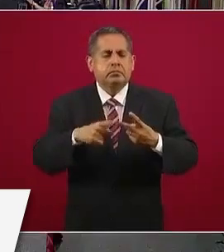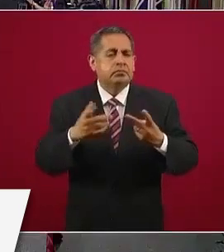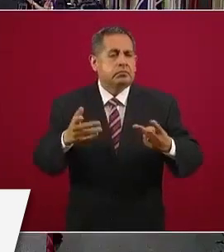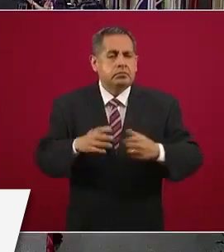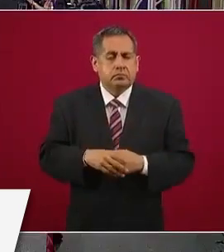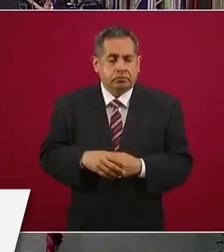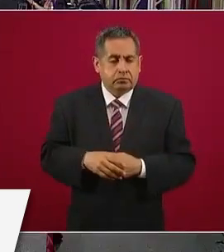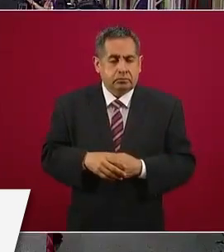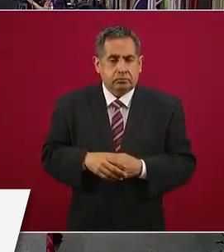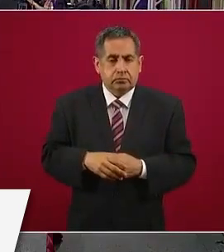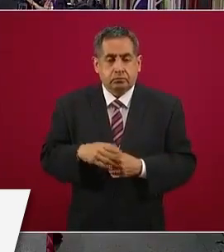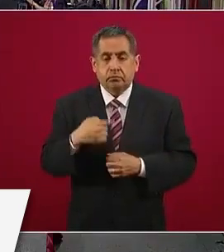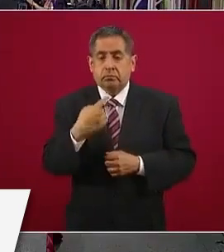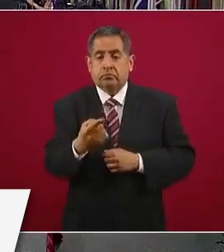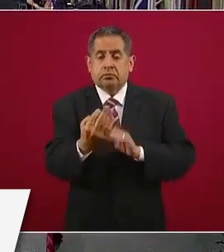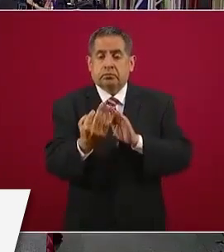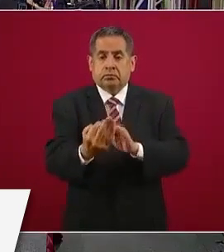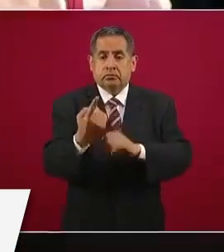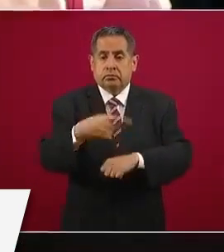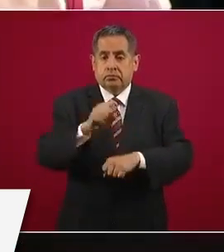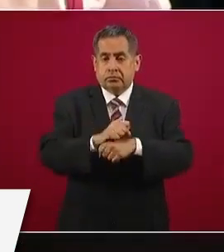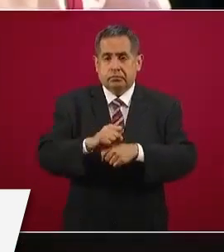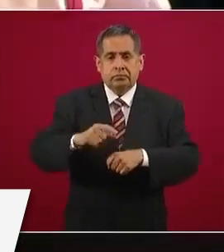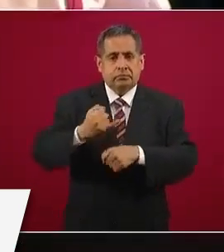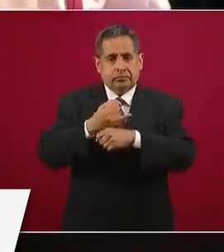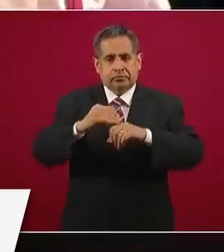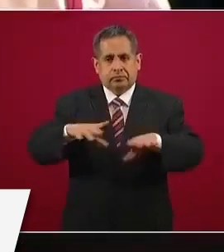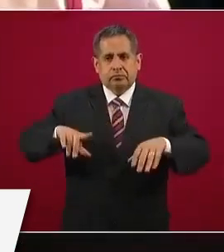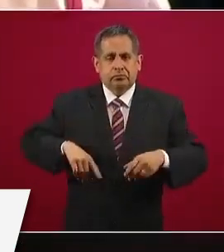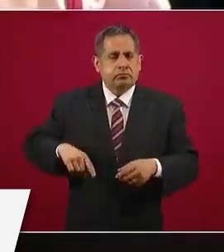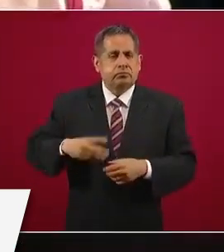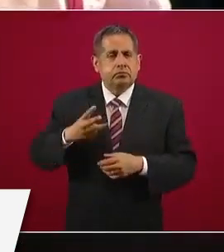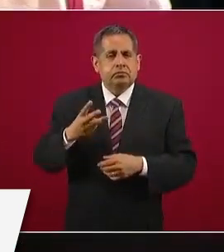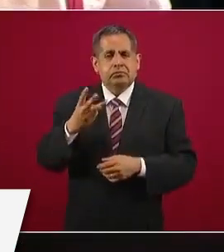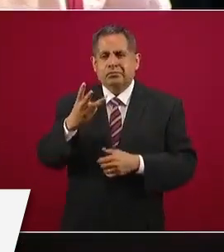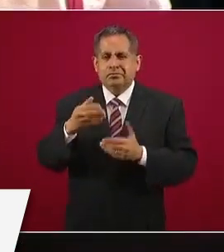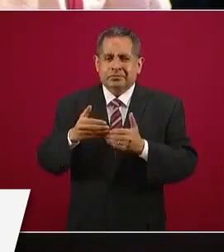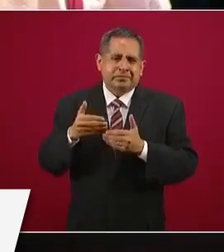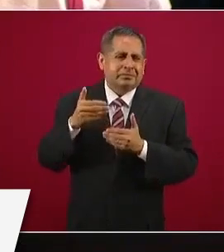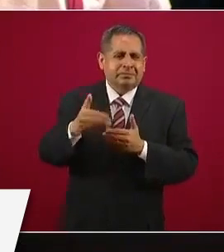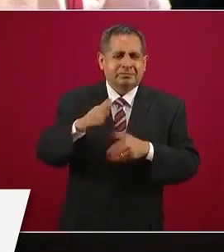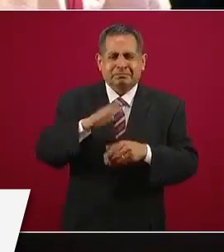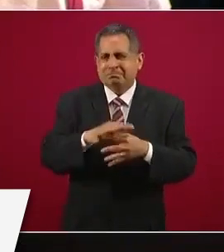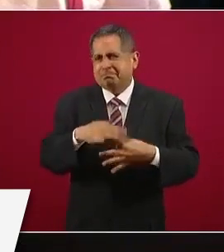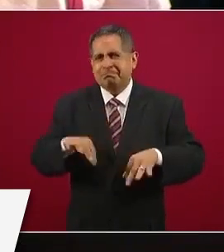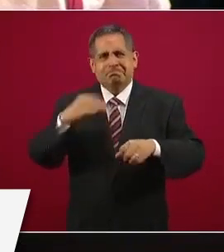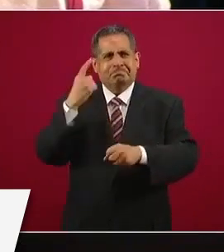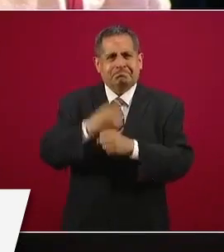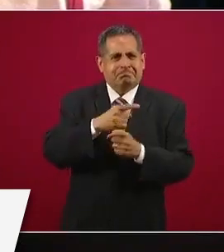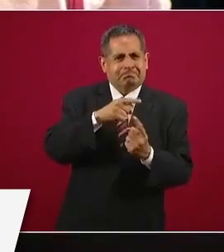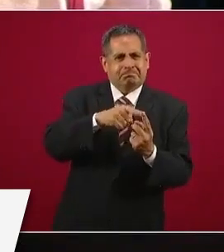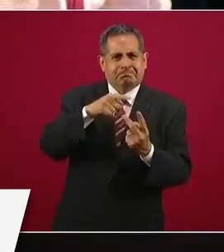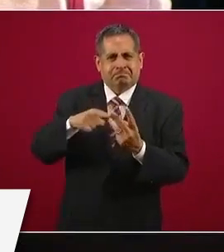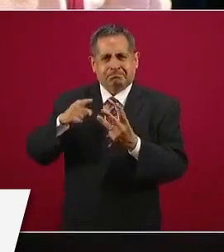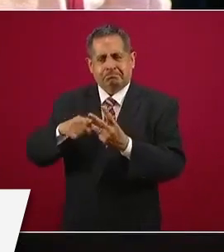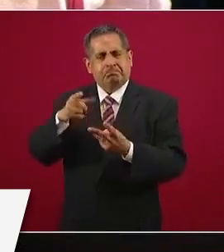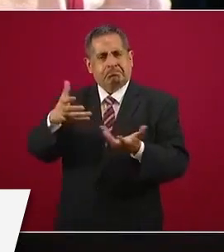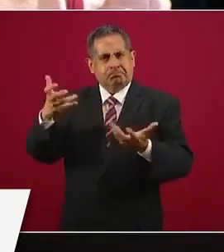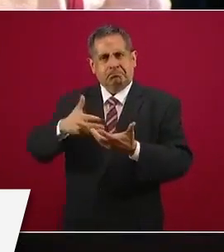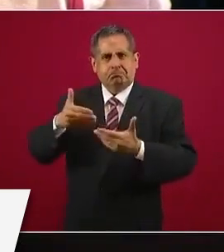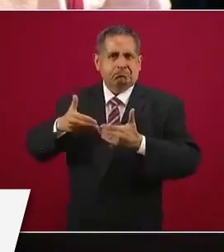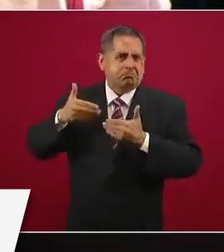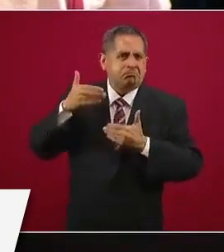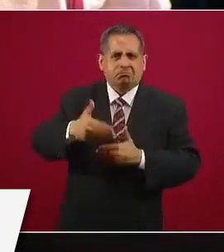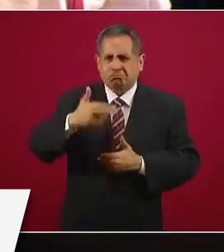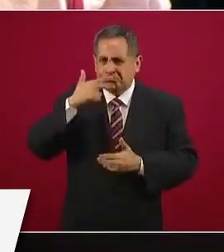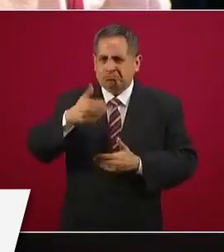A una semana de su segundo informe de gobierno, saber cuáles serían los tres avances más trascendentales y concretos que su gobierno ha logrado en estos